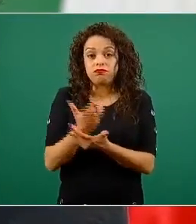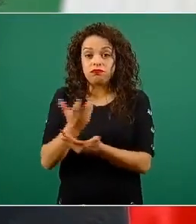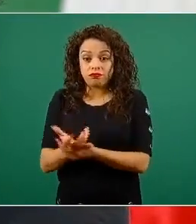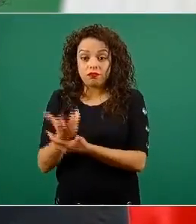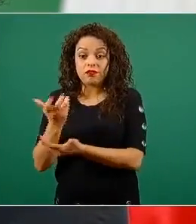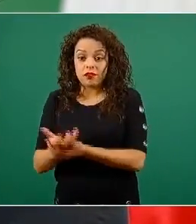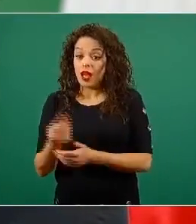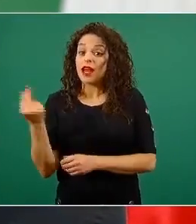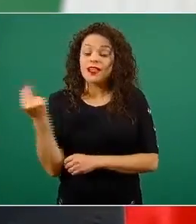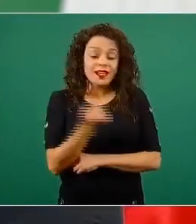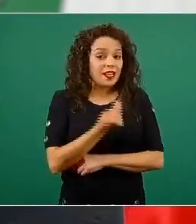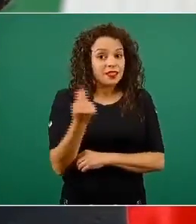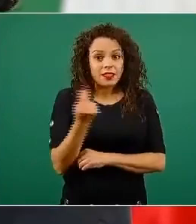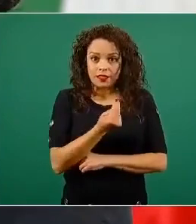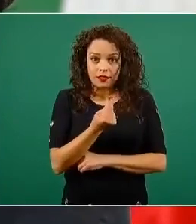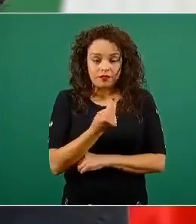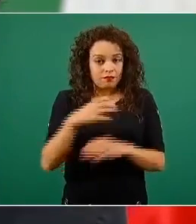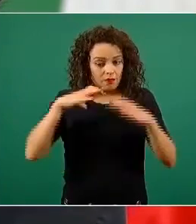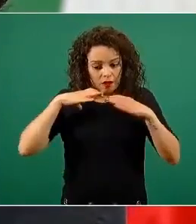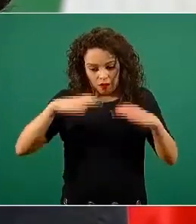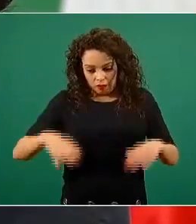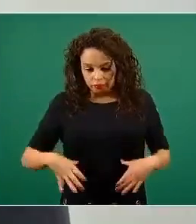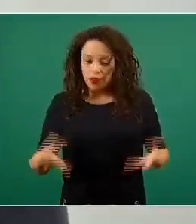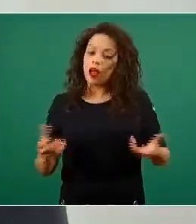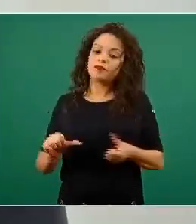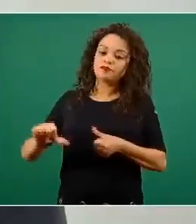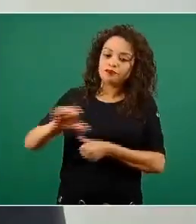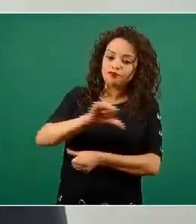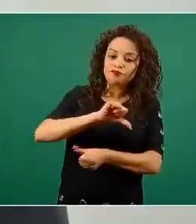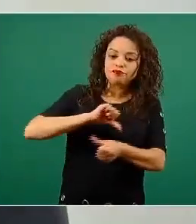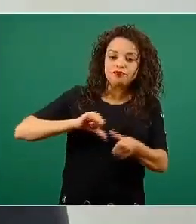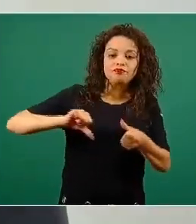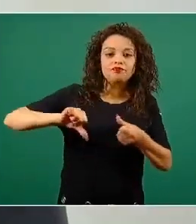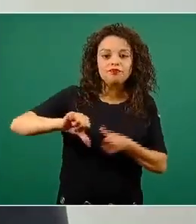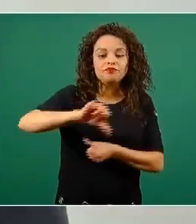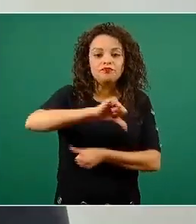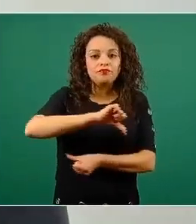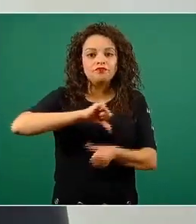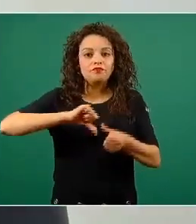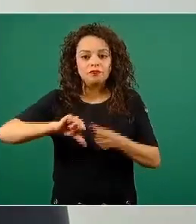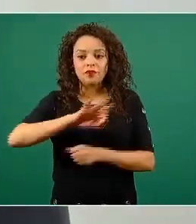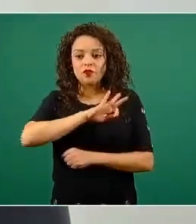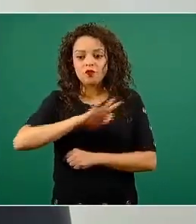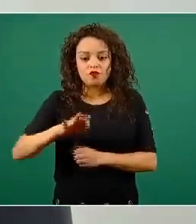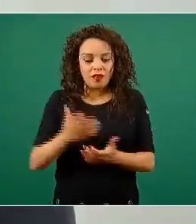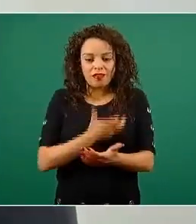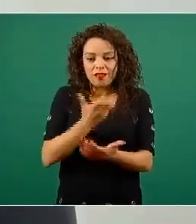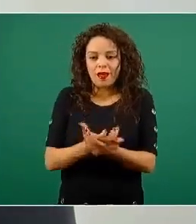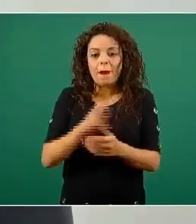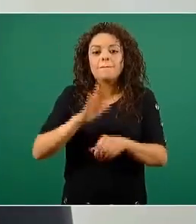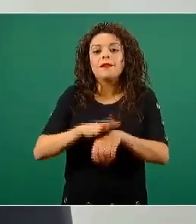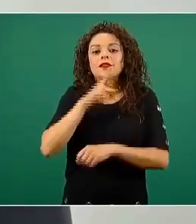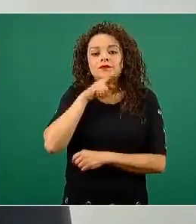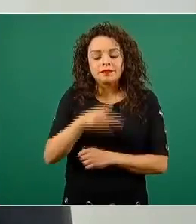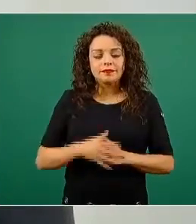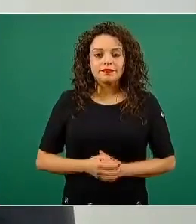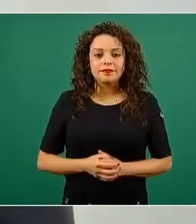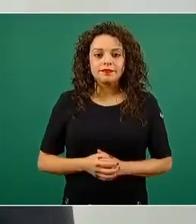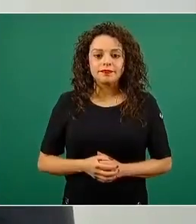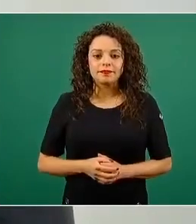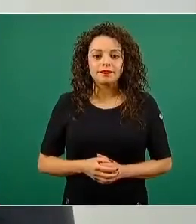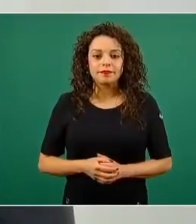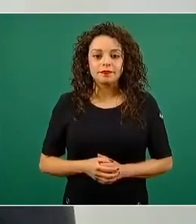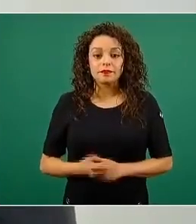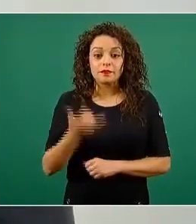descanso necesarios, descansos físicos, roles para poder tener los descansos necesarios, obviamente